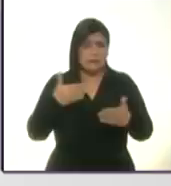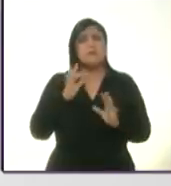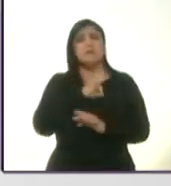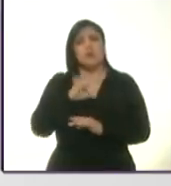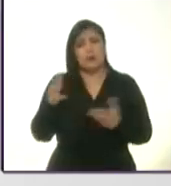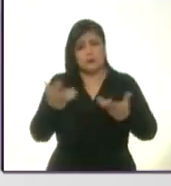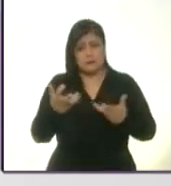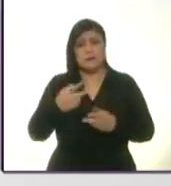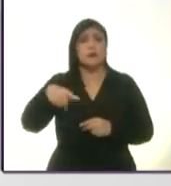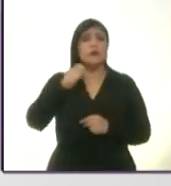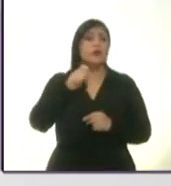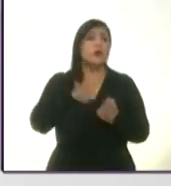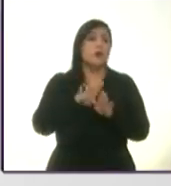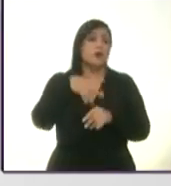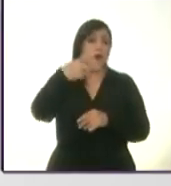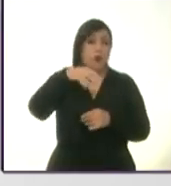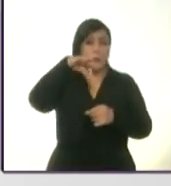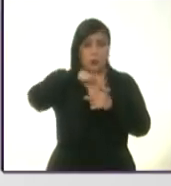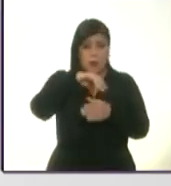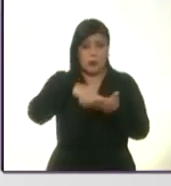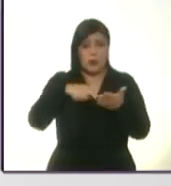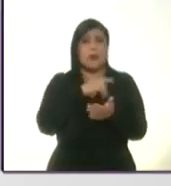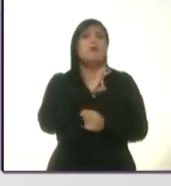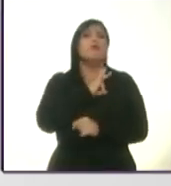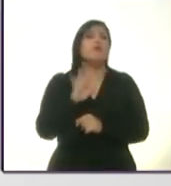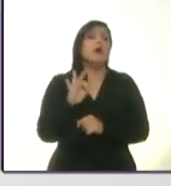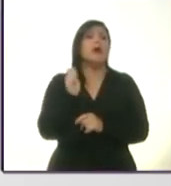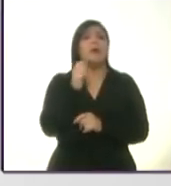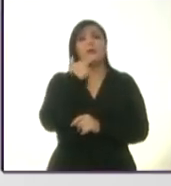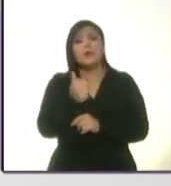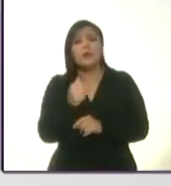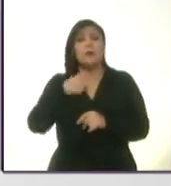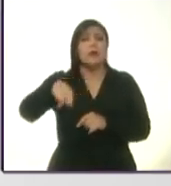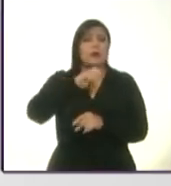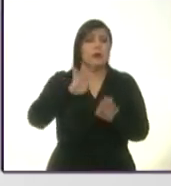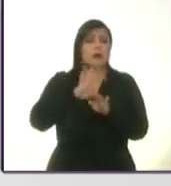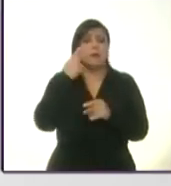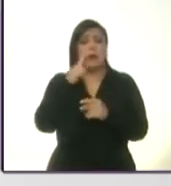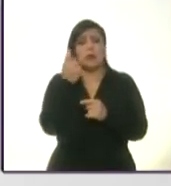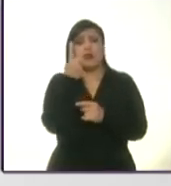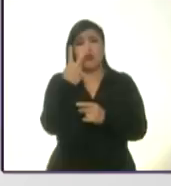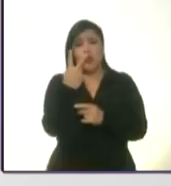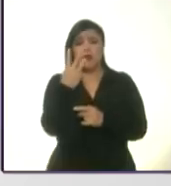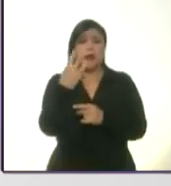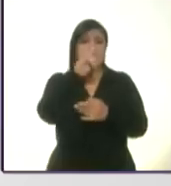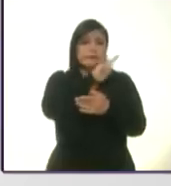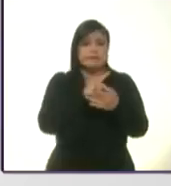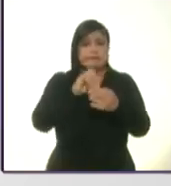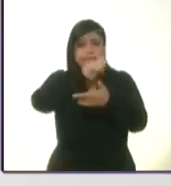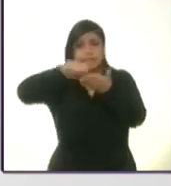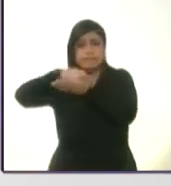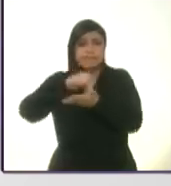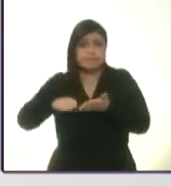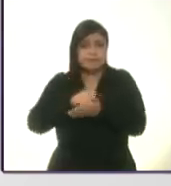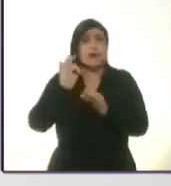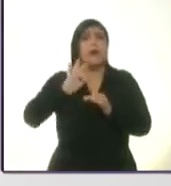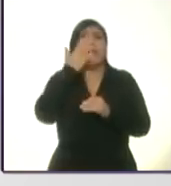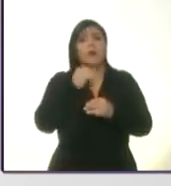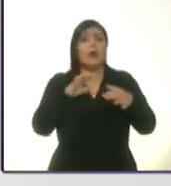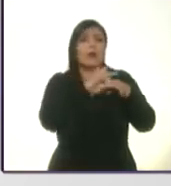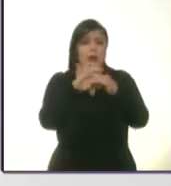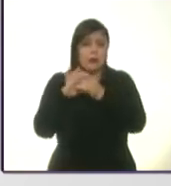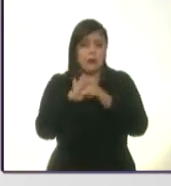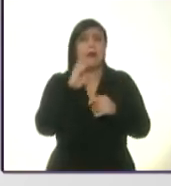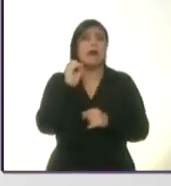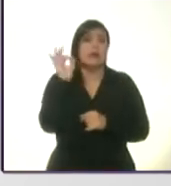tu voto sea no hablarás seleccionas dos tomas recuadros de partidos que no estén en coalición o en candidatura común si